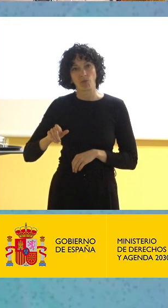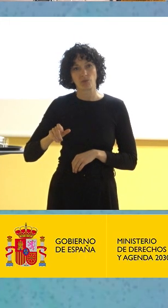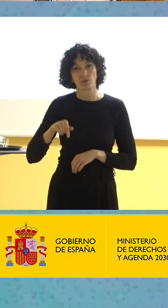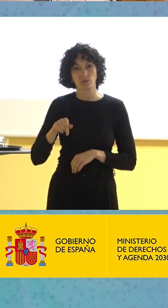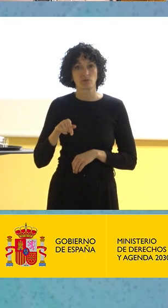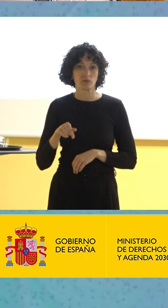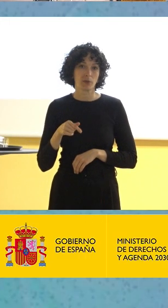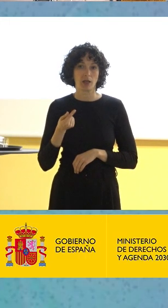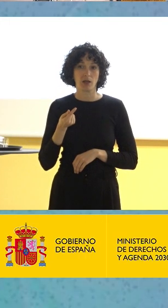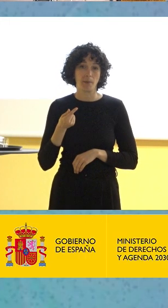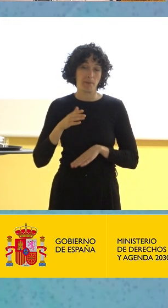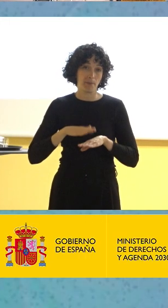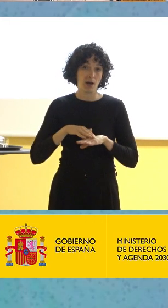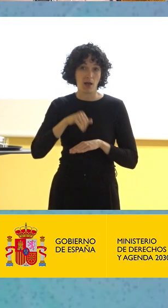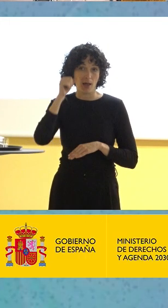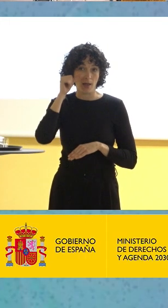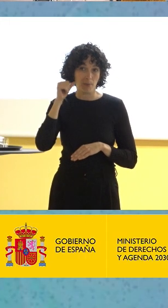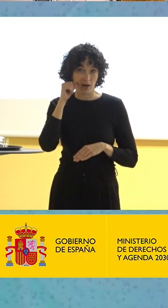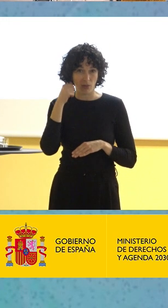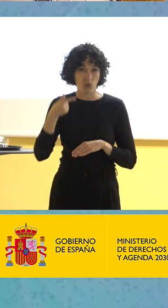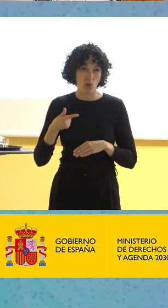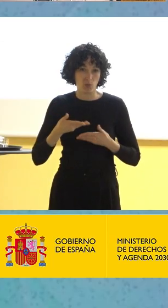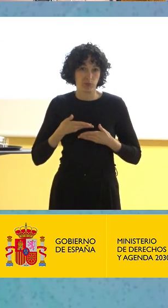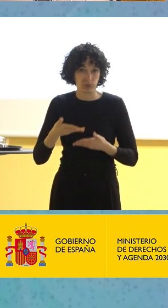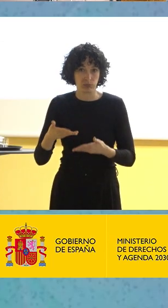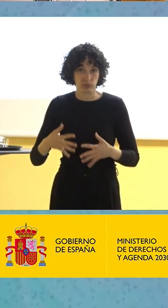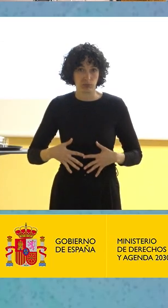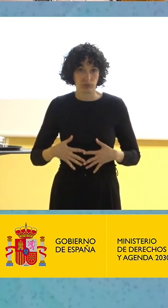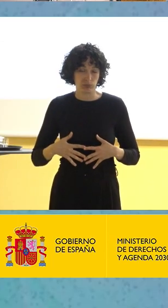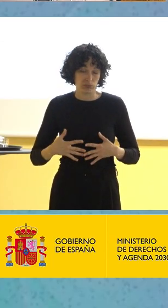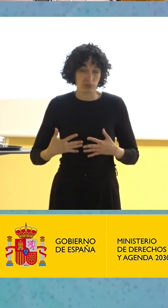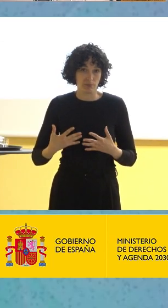reproducción asistida, ¿no? Entonces, a diferencia de los programas